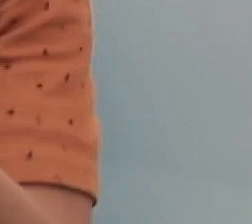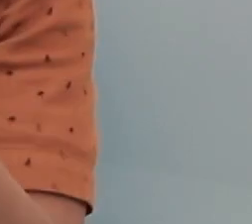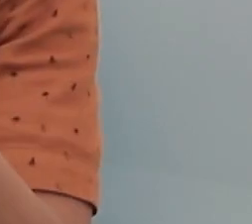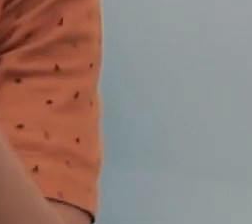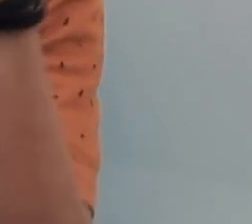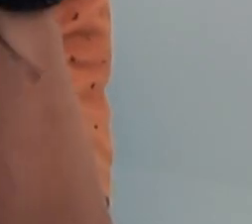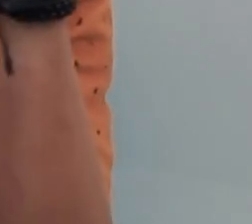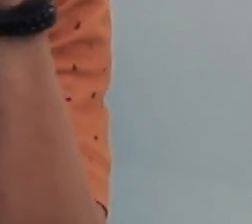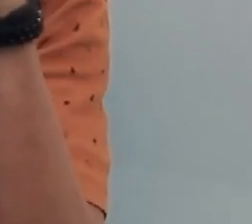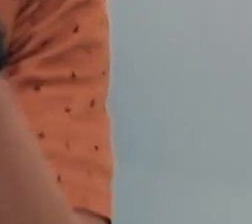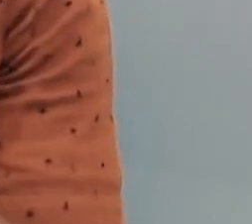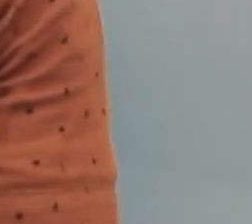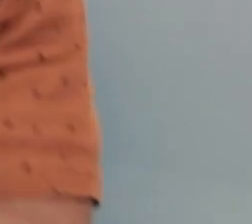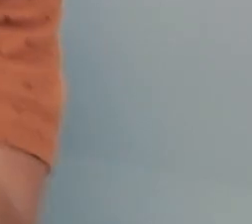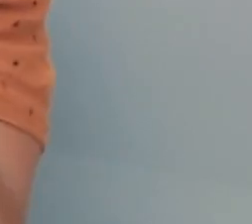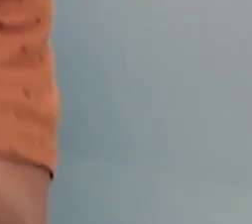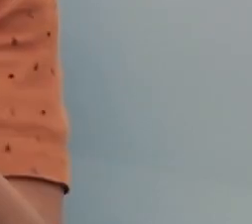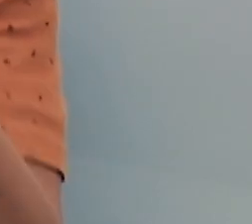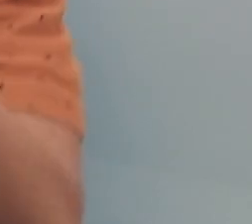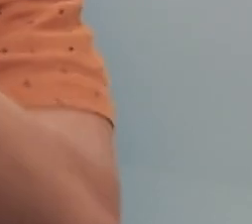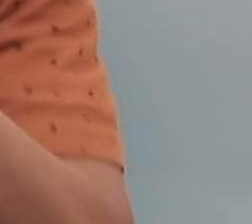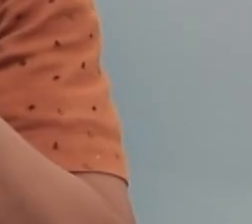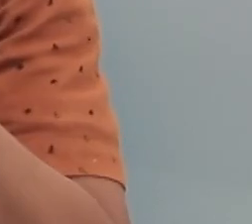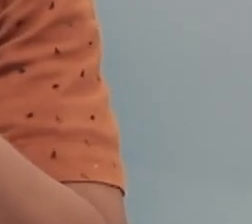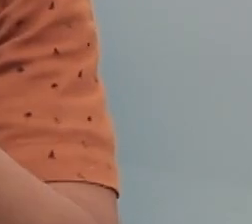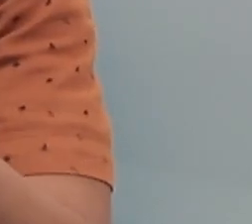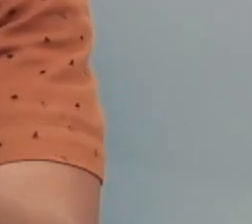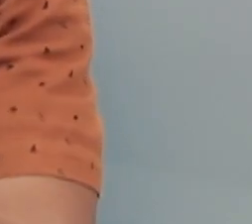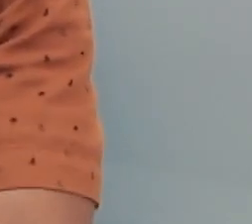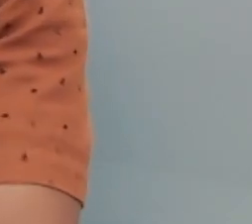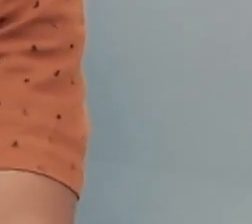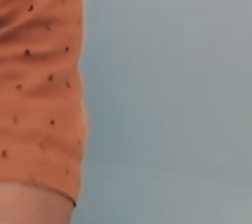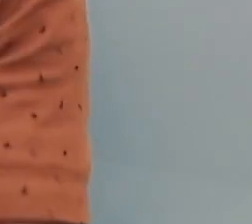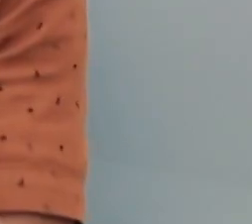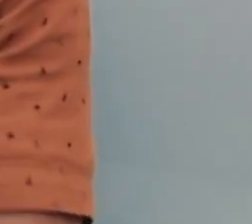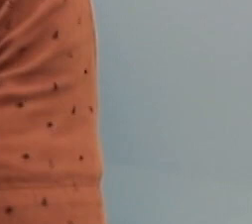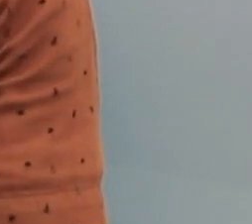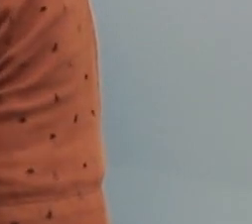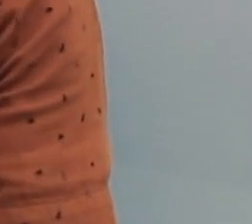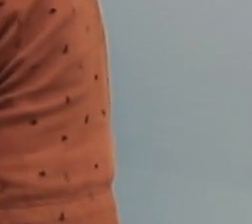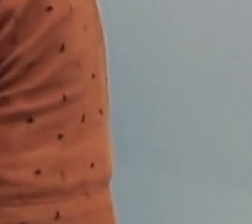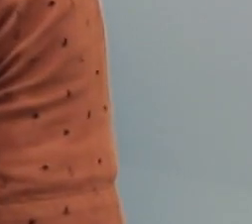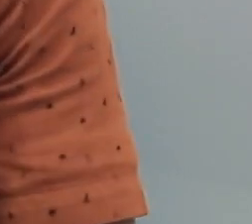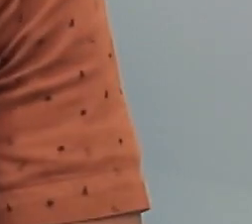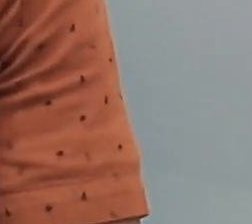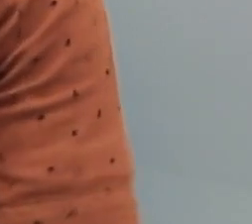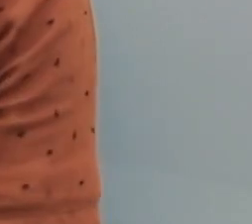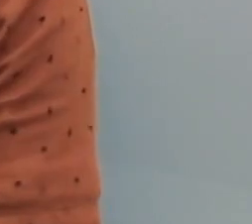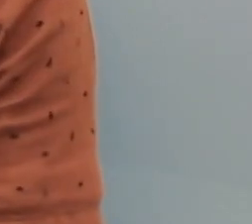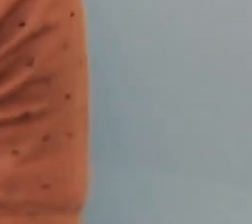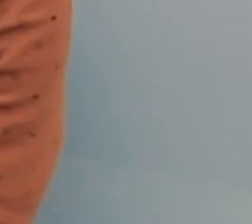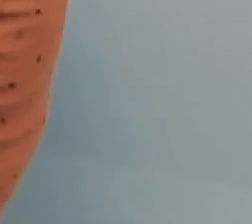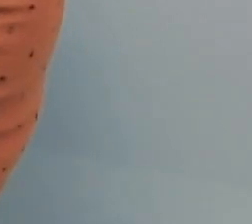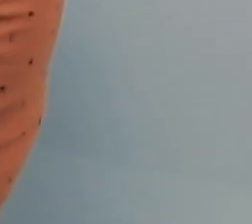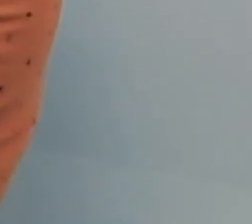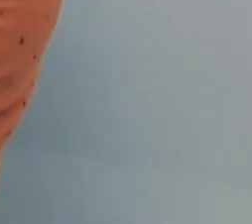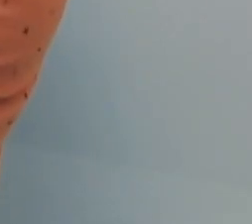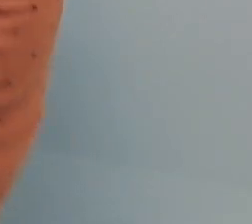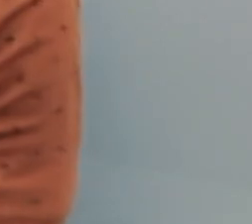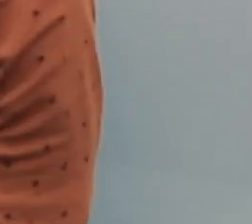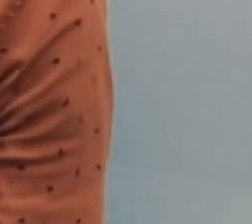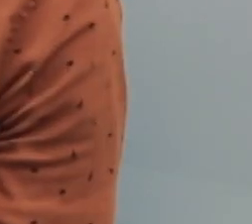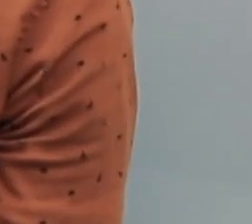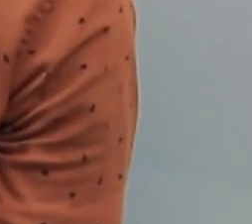corrientes que en su desarrollo se van uniendo cada vez más y es una realidad que no podemos ocultar Luisa quiero de verdad